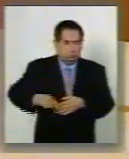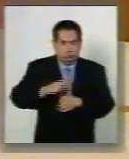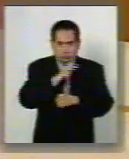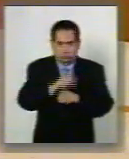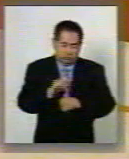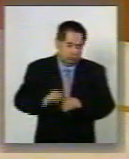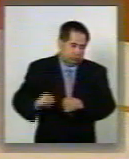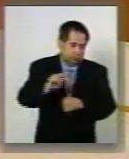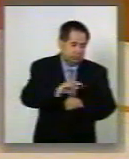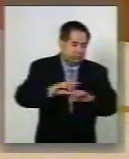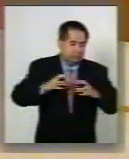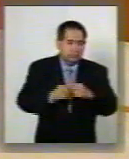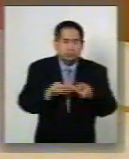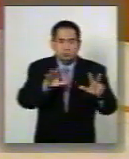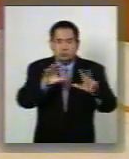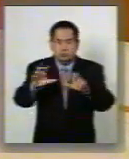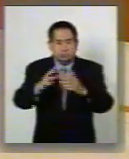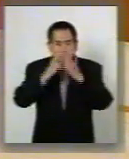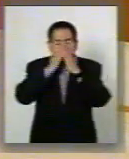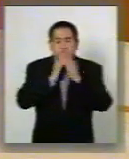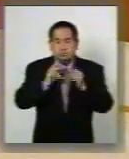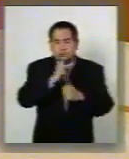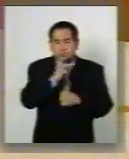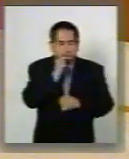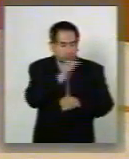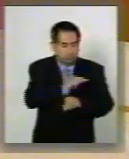país, 800 no tienen policías,